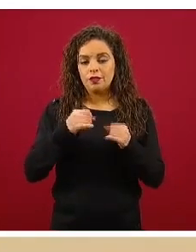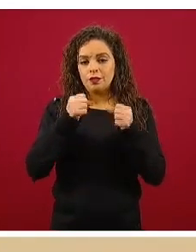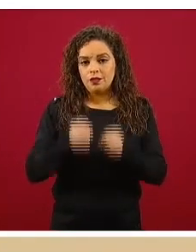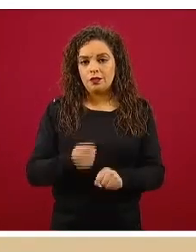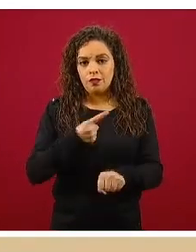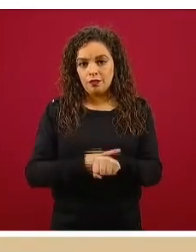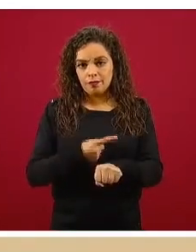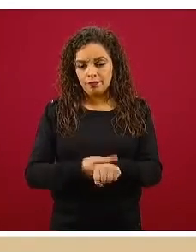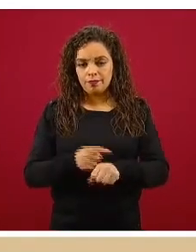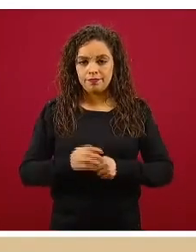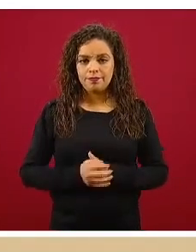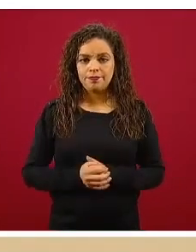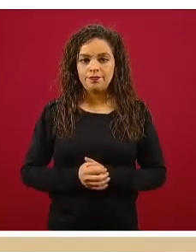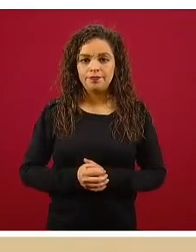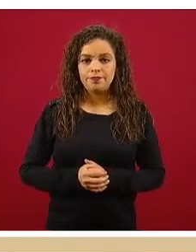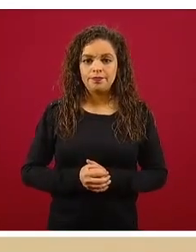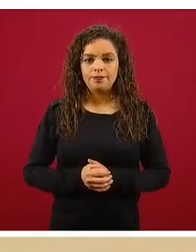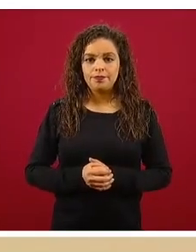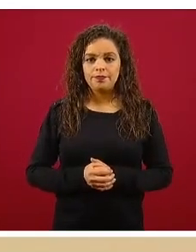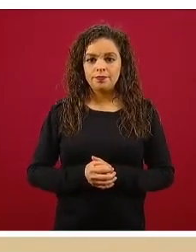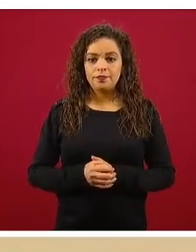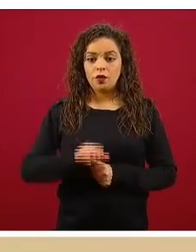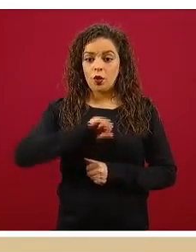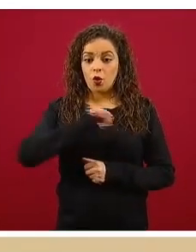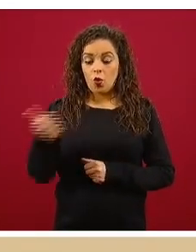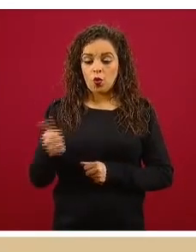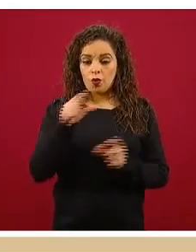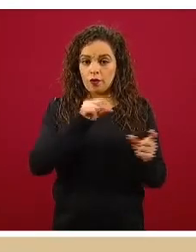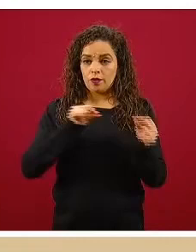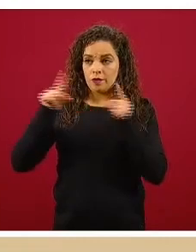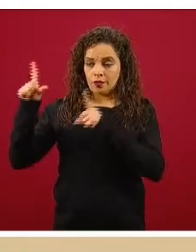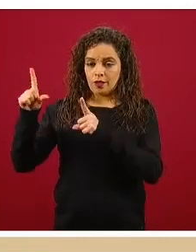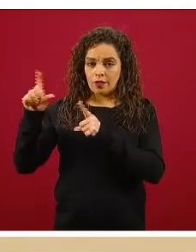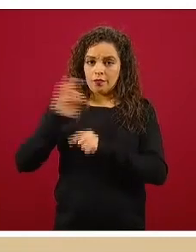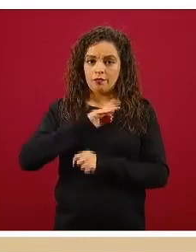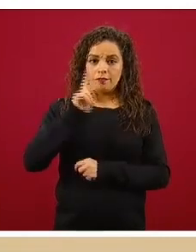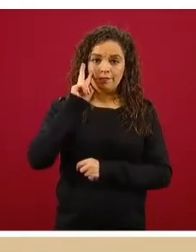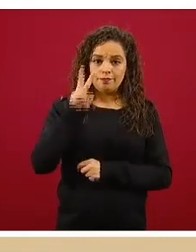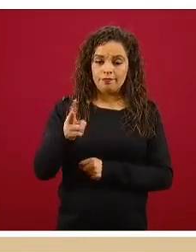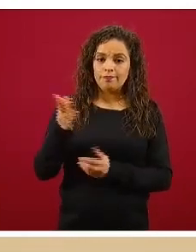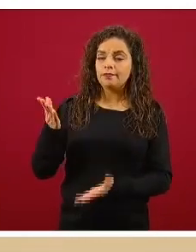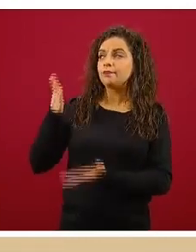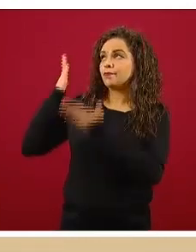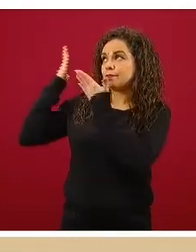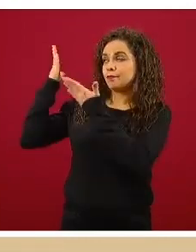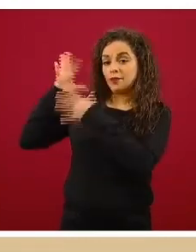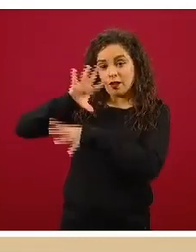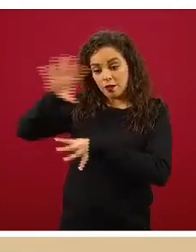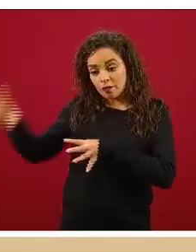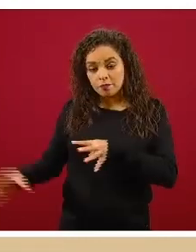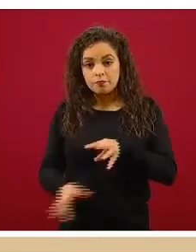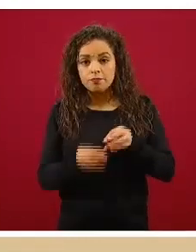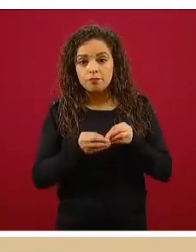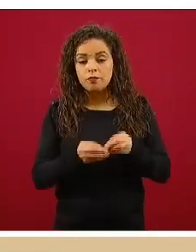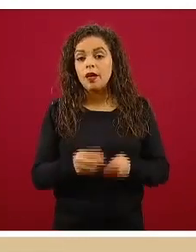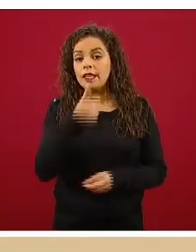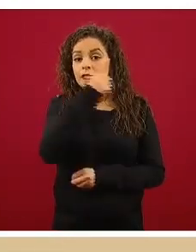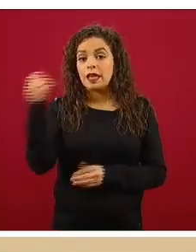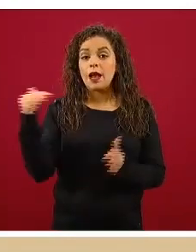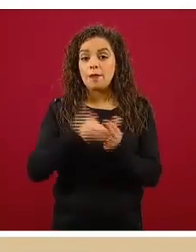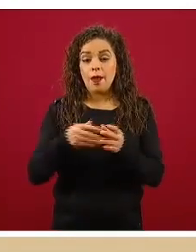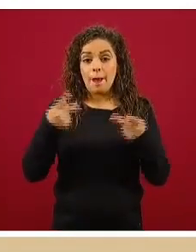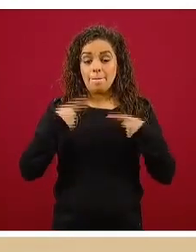presenta. En la siguiente diapositiva, que es la tasa de incidencia acumulada por 100,000 habitantes, aquí sí podemos hacer